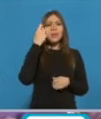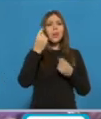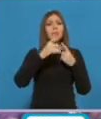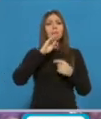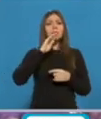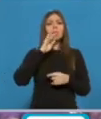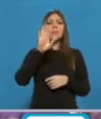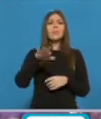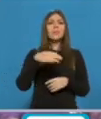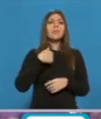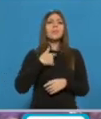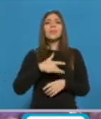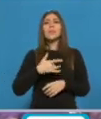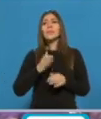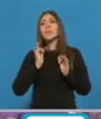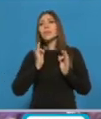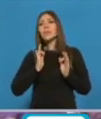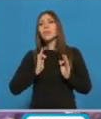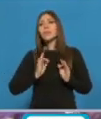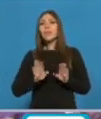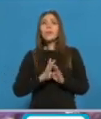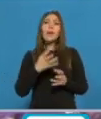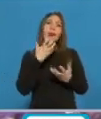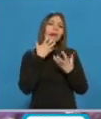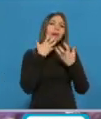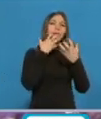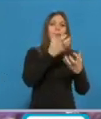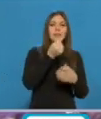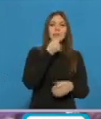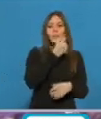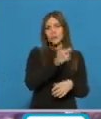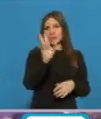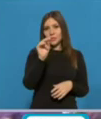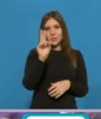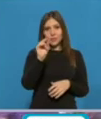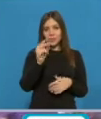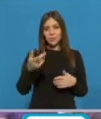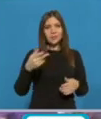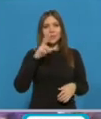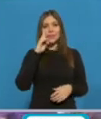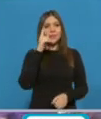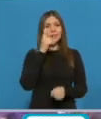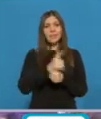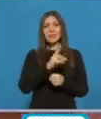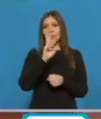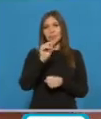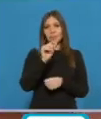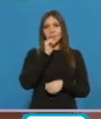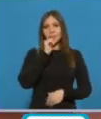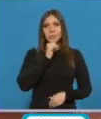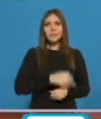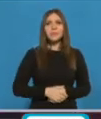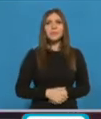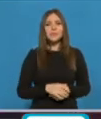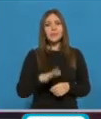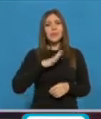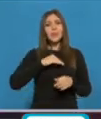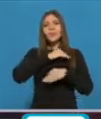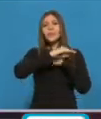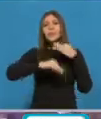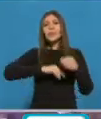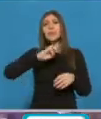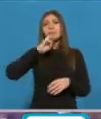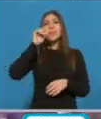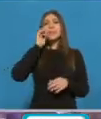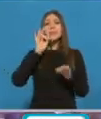que diga, disfruto cómo le grito a mi muchachito. O sea, no la he encontrado. Ni Todas- ninguna que no grite también, ¿no, No, Alicia? O bueno, sea, no hay